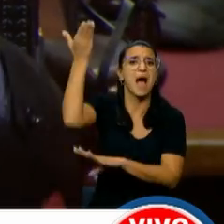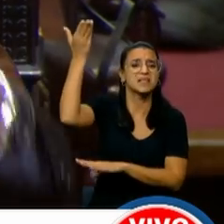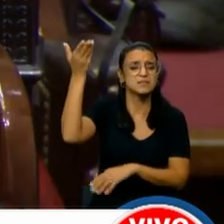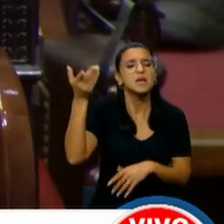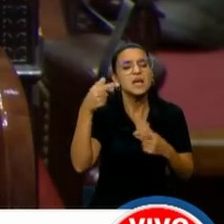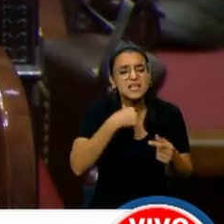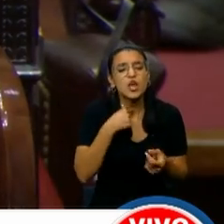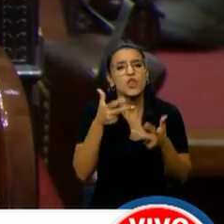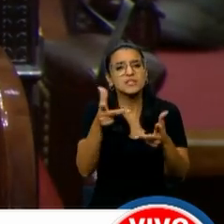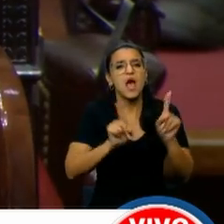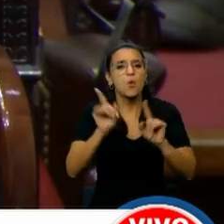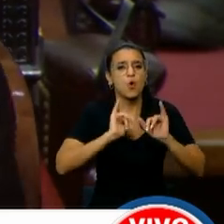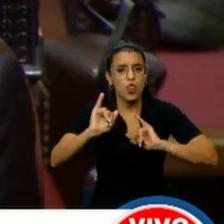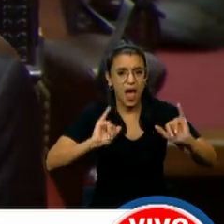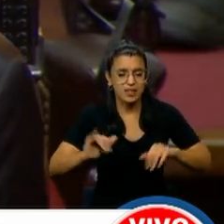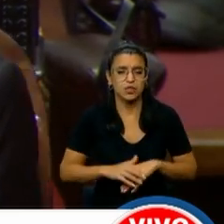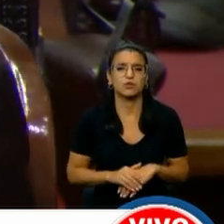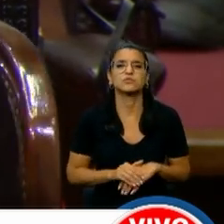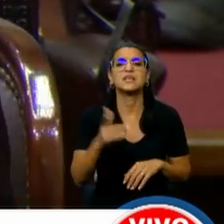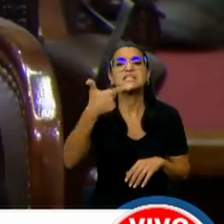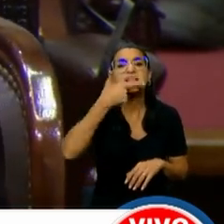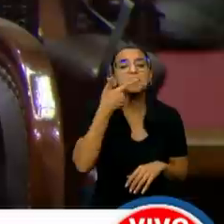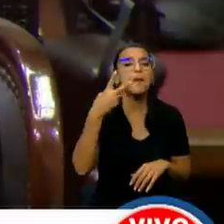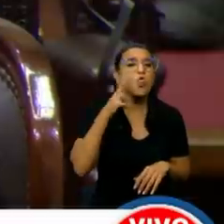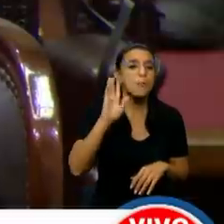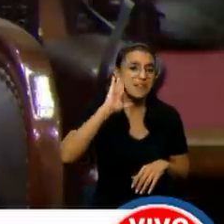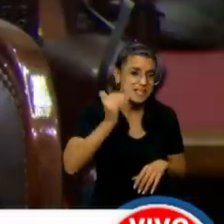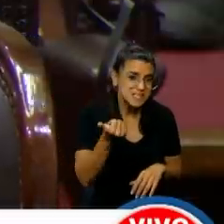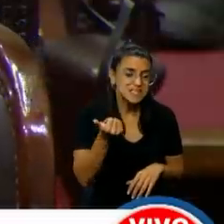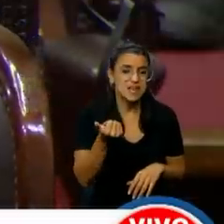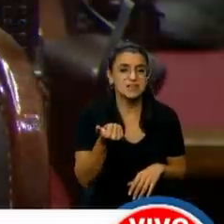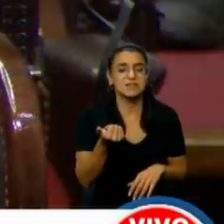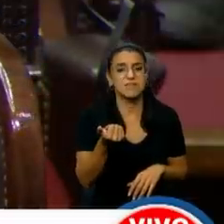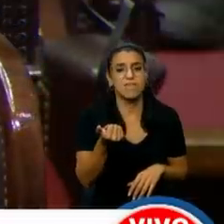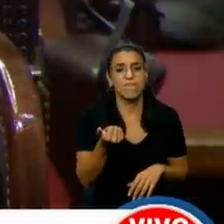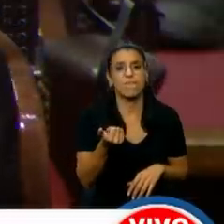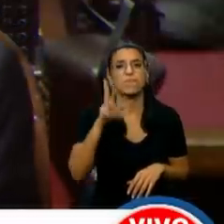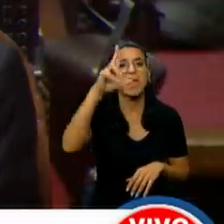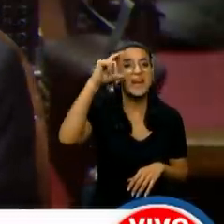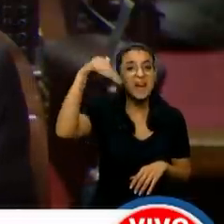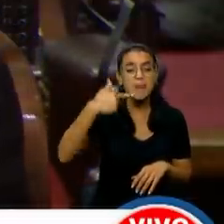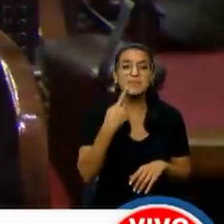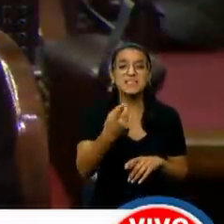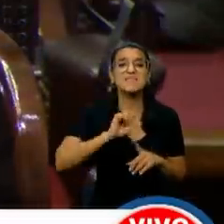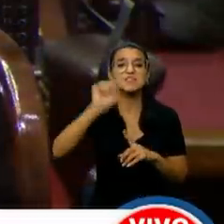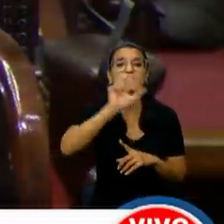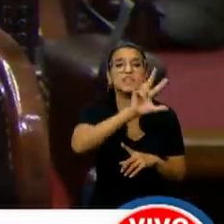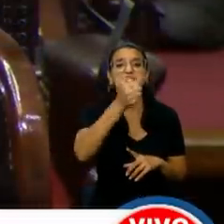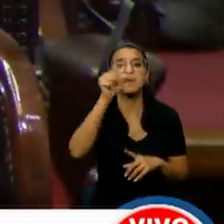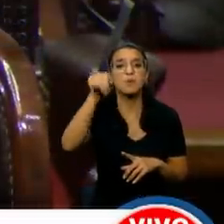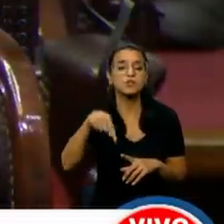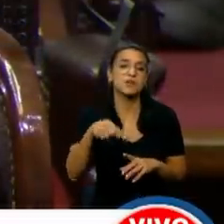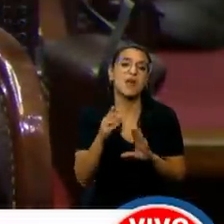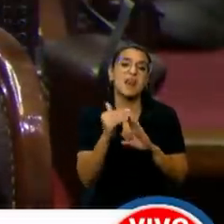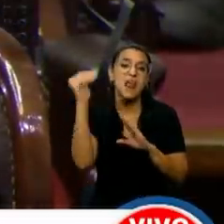quiero aportarle algunos datos al debate en septiembre del 2016 el ring dijo que la inflación iba a ser el 36 por ciento